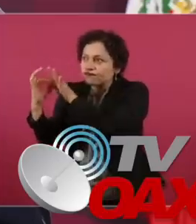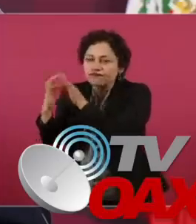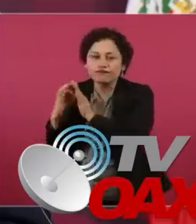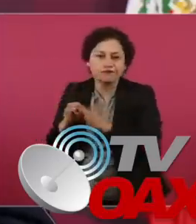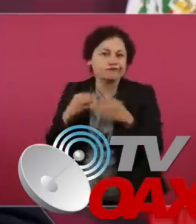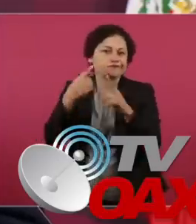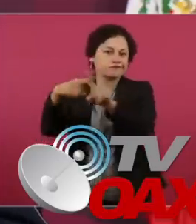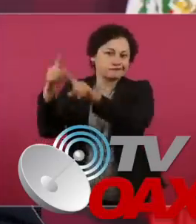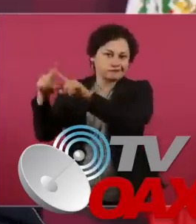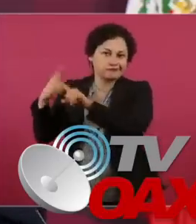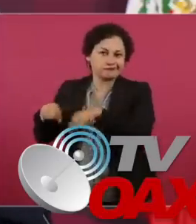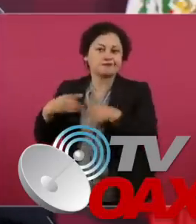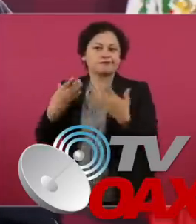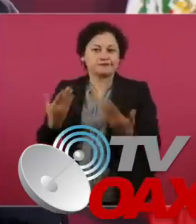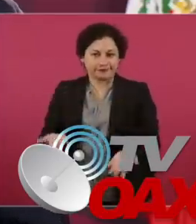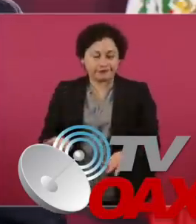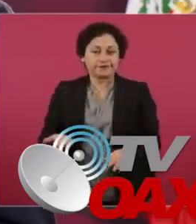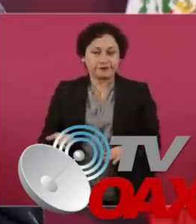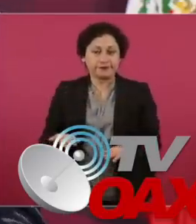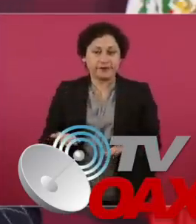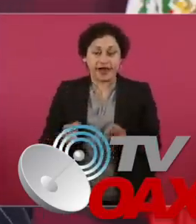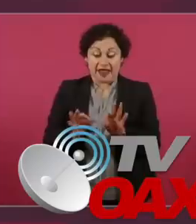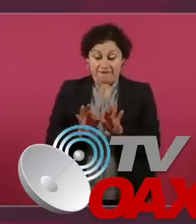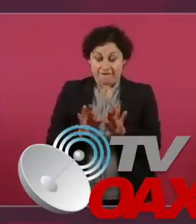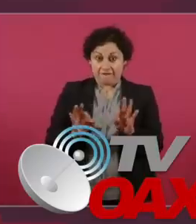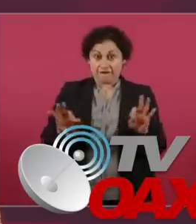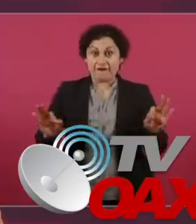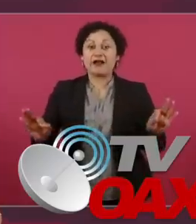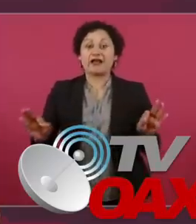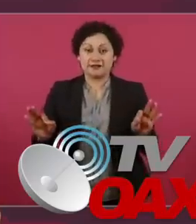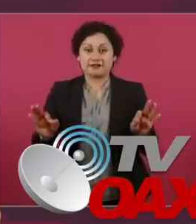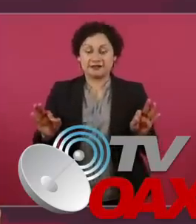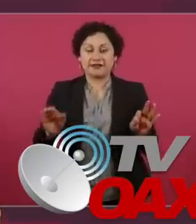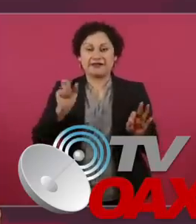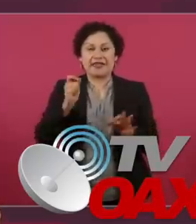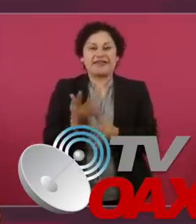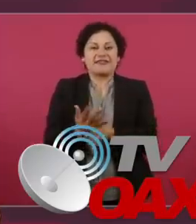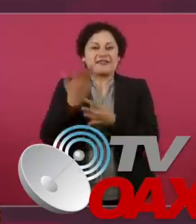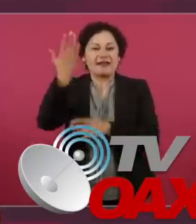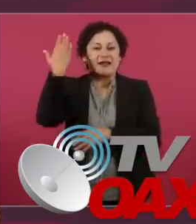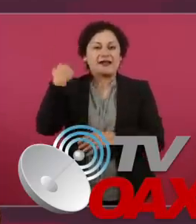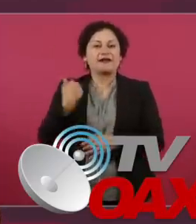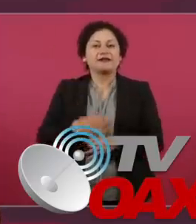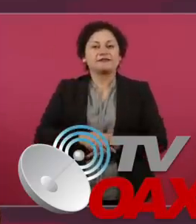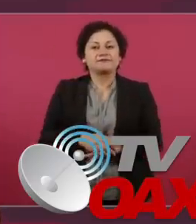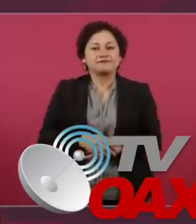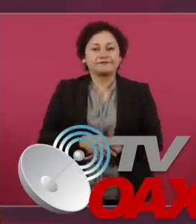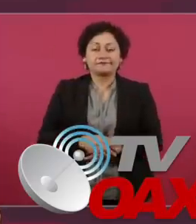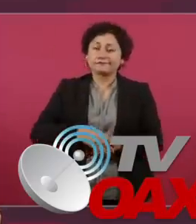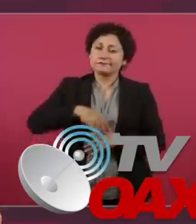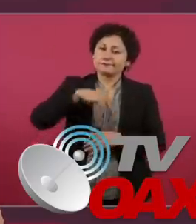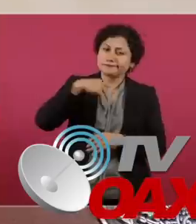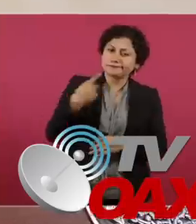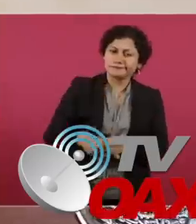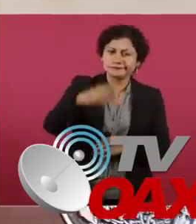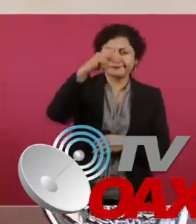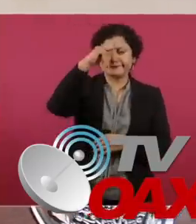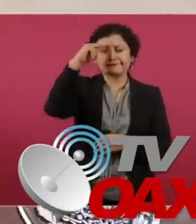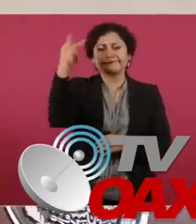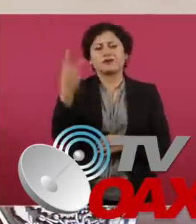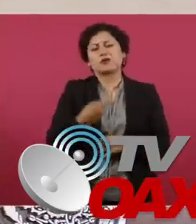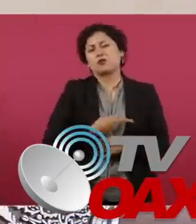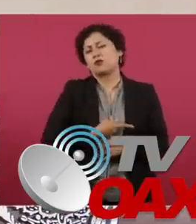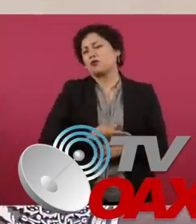Y se le atribuye a él la frase de pobre México, tan lejos de